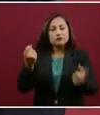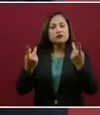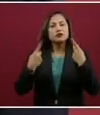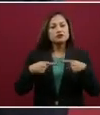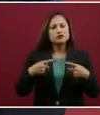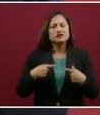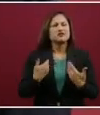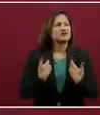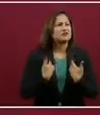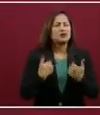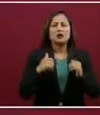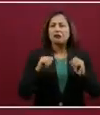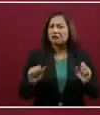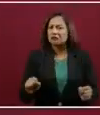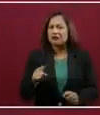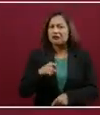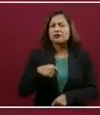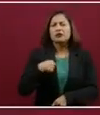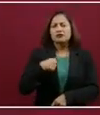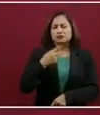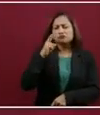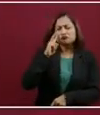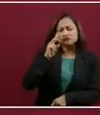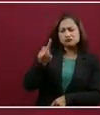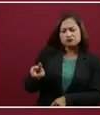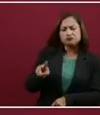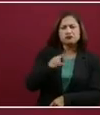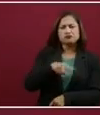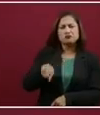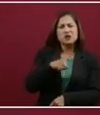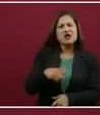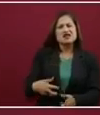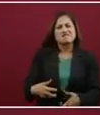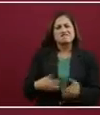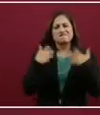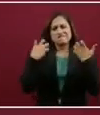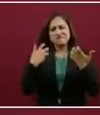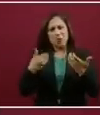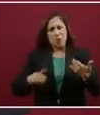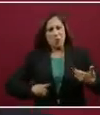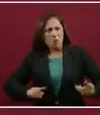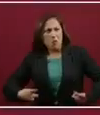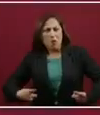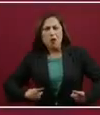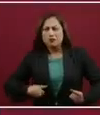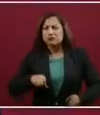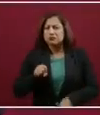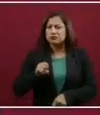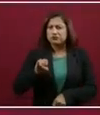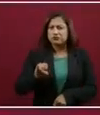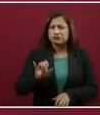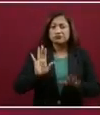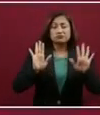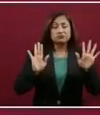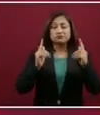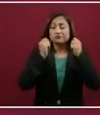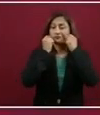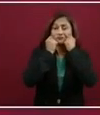están enojados, molestos, pero va la cuarta